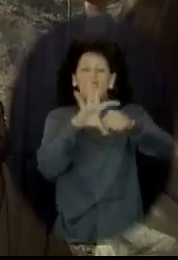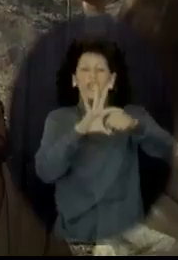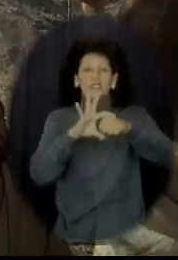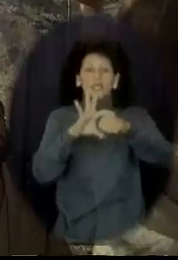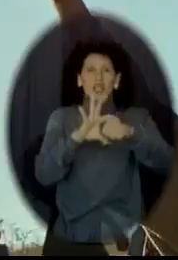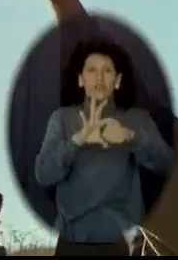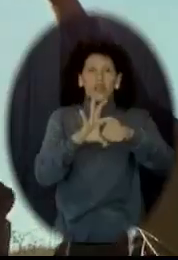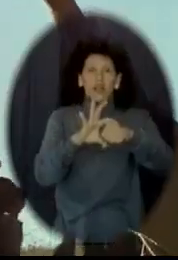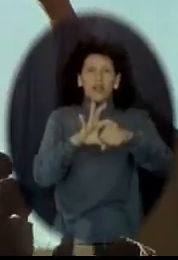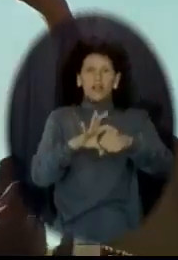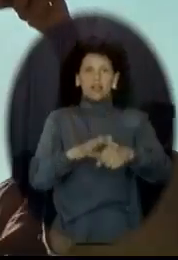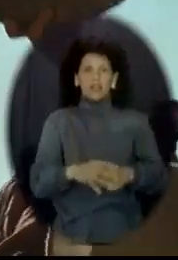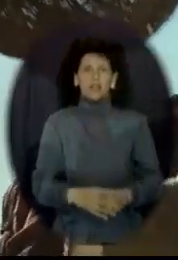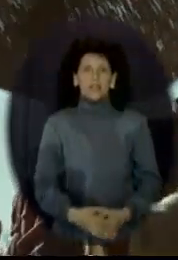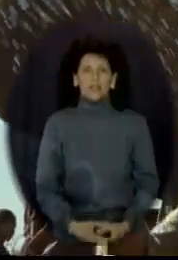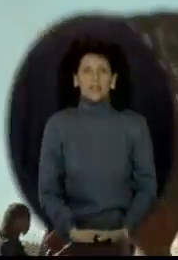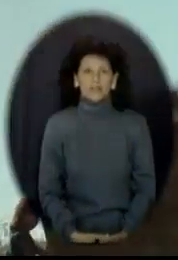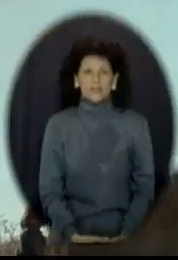tierra.